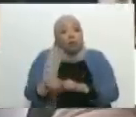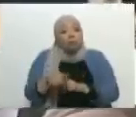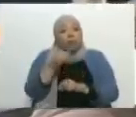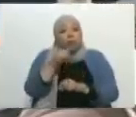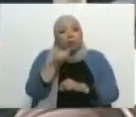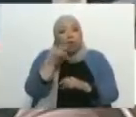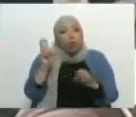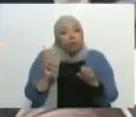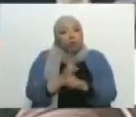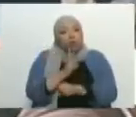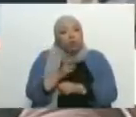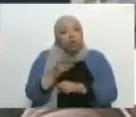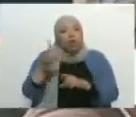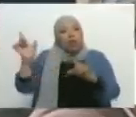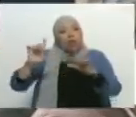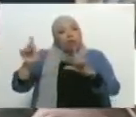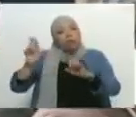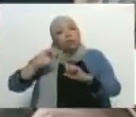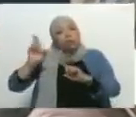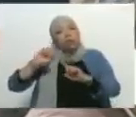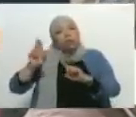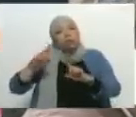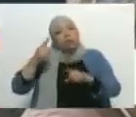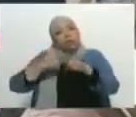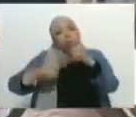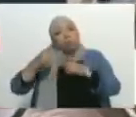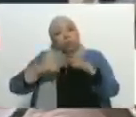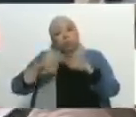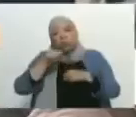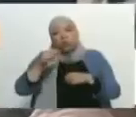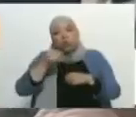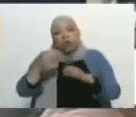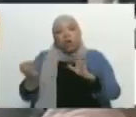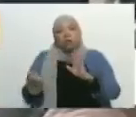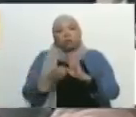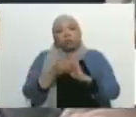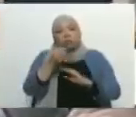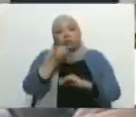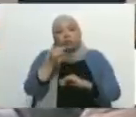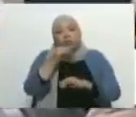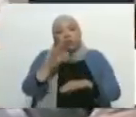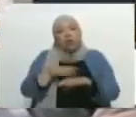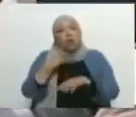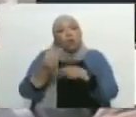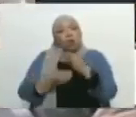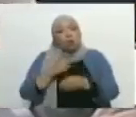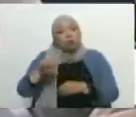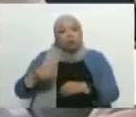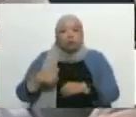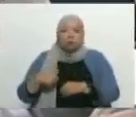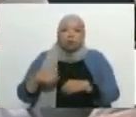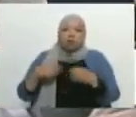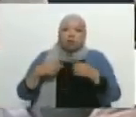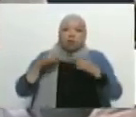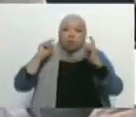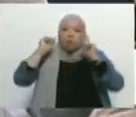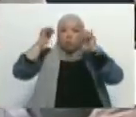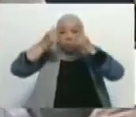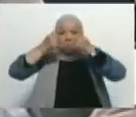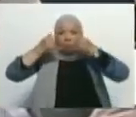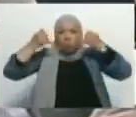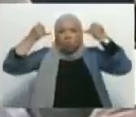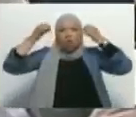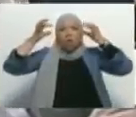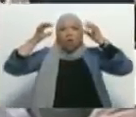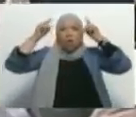la violencia mediática, la multicausal, la simbólica, porque ¿qué hace él con una prenda femenina en su cara? Si se